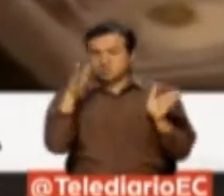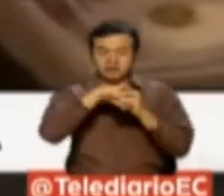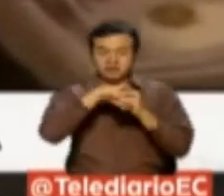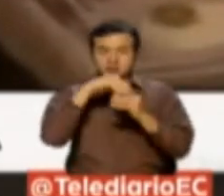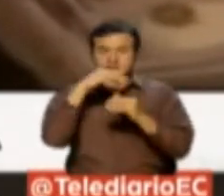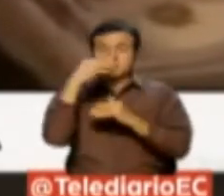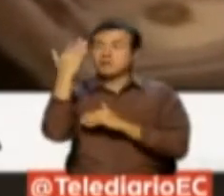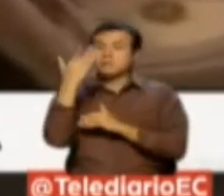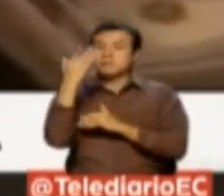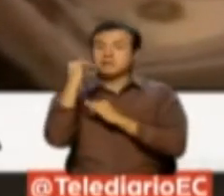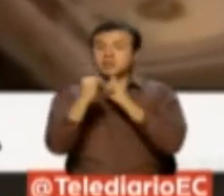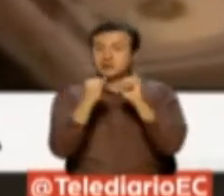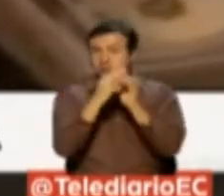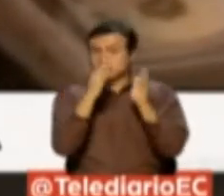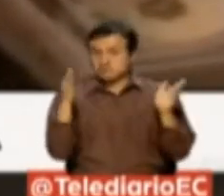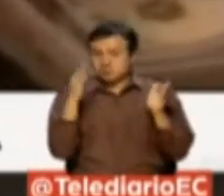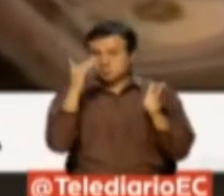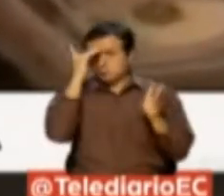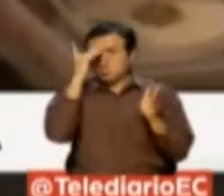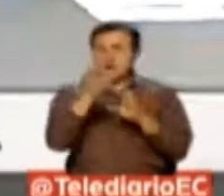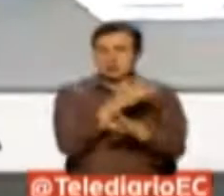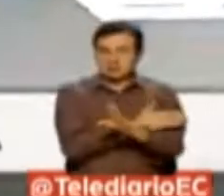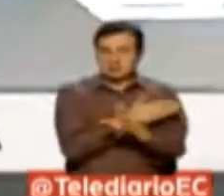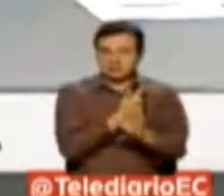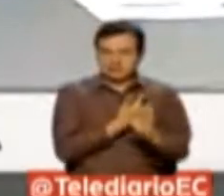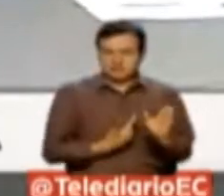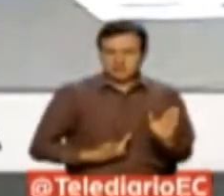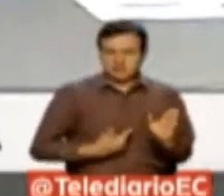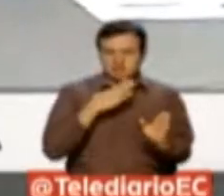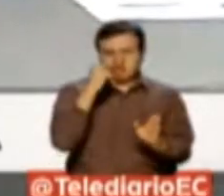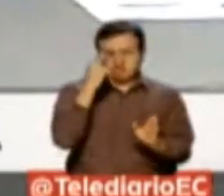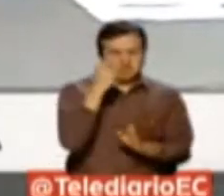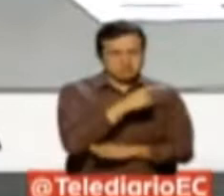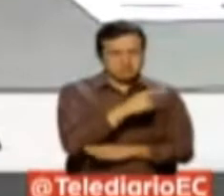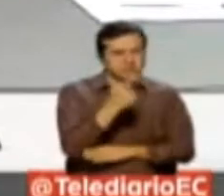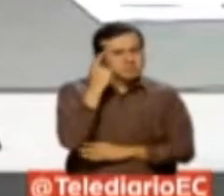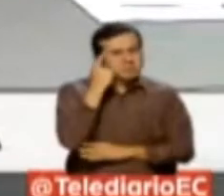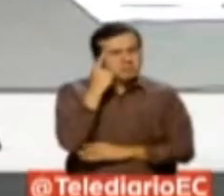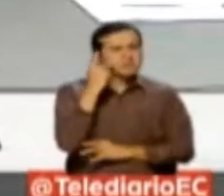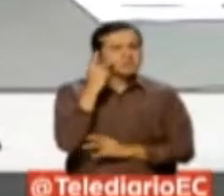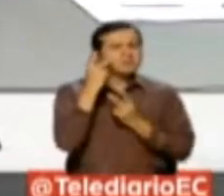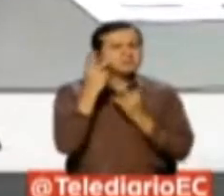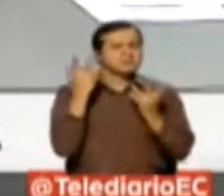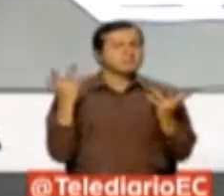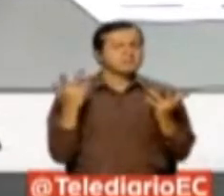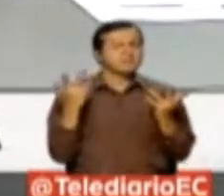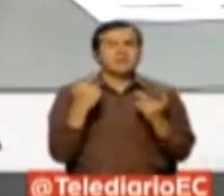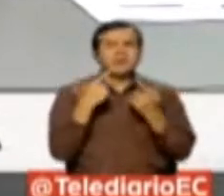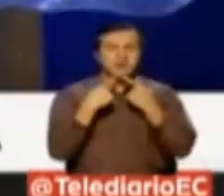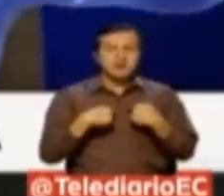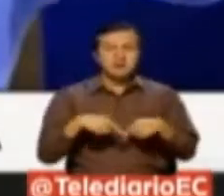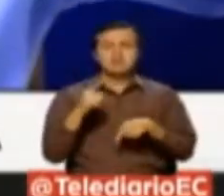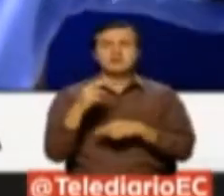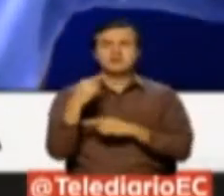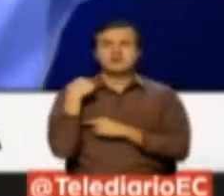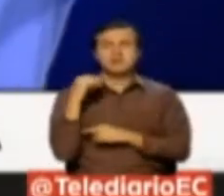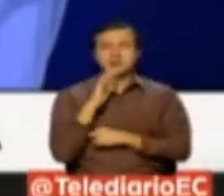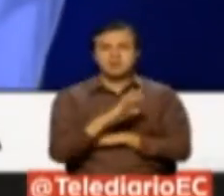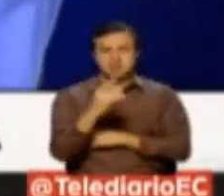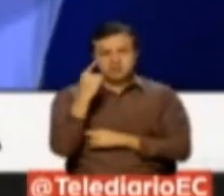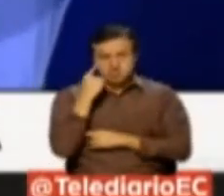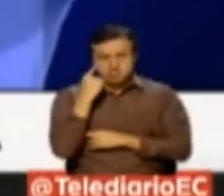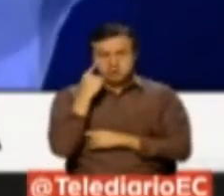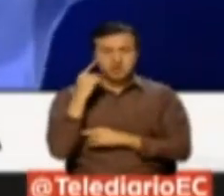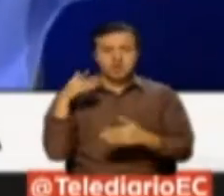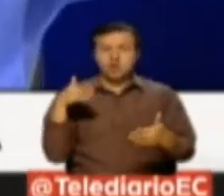interna y externa en el periodo del gobierno anterior para el la conclusión del organismo de control que determinó indicios de responsabilidad penal